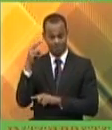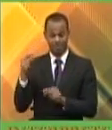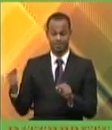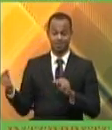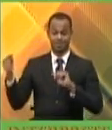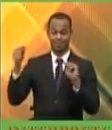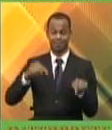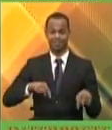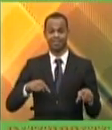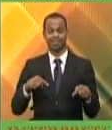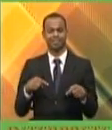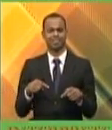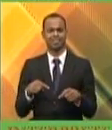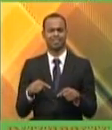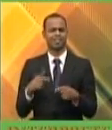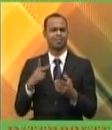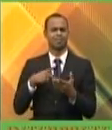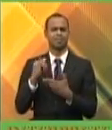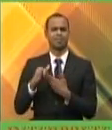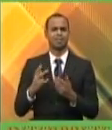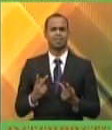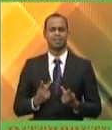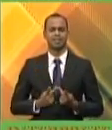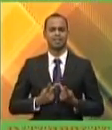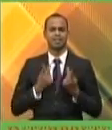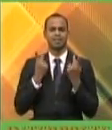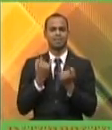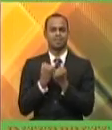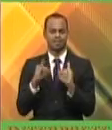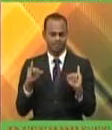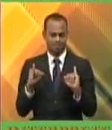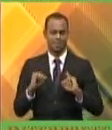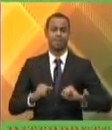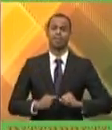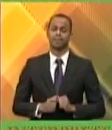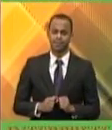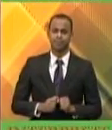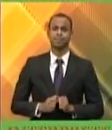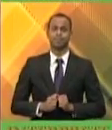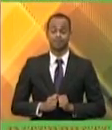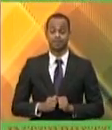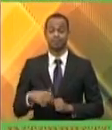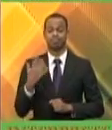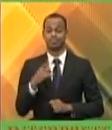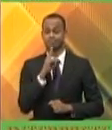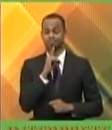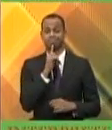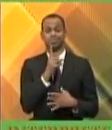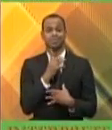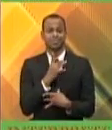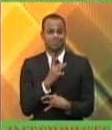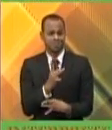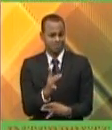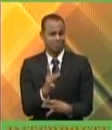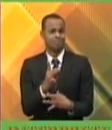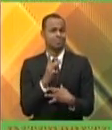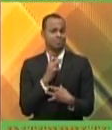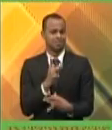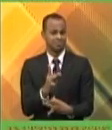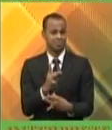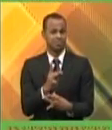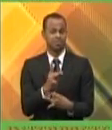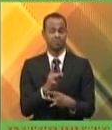estuvo aquí como se llama el proyecto alba el independiente ida independiente interesantísimo aquello